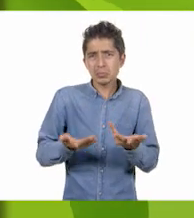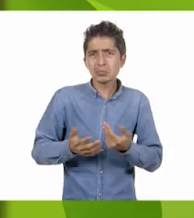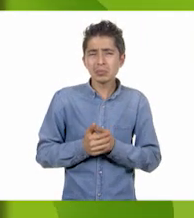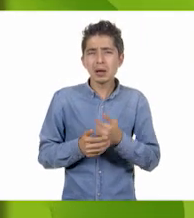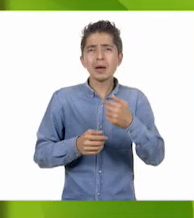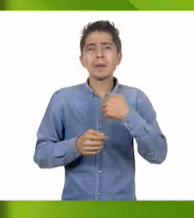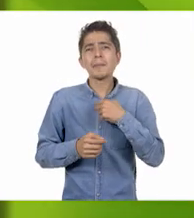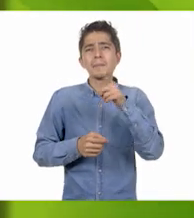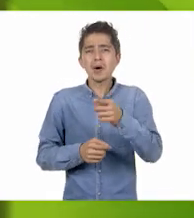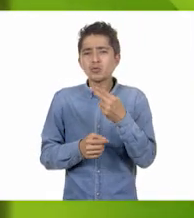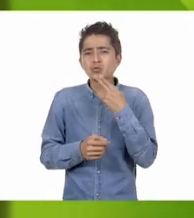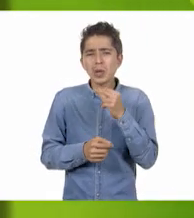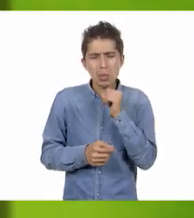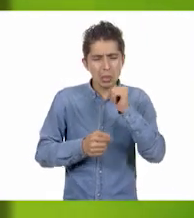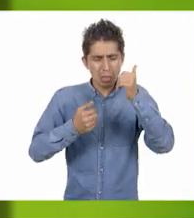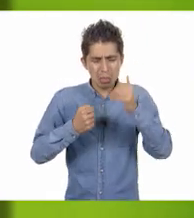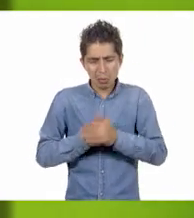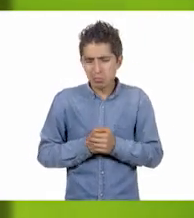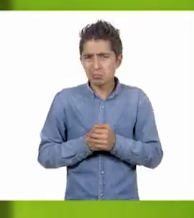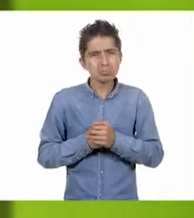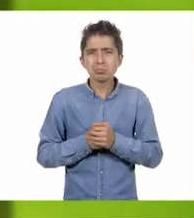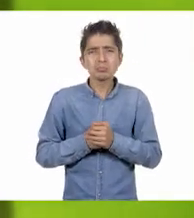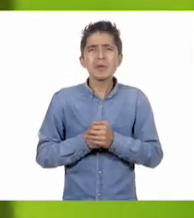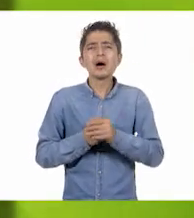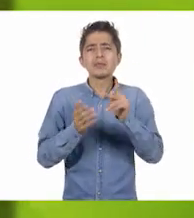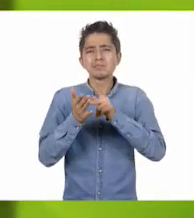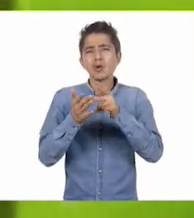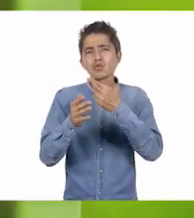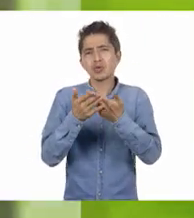Tu no usado amigo, Crayón Rosa.